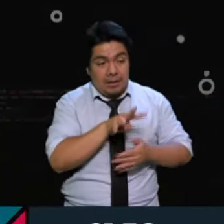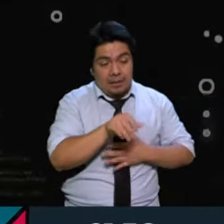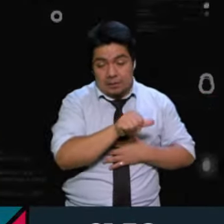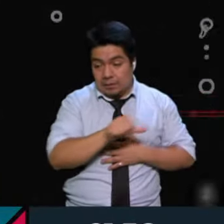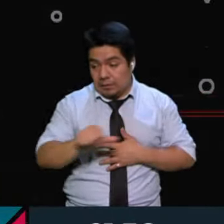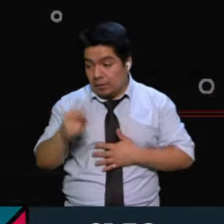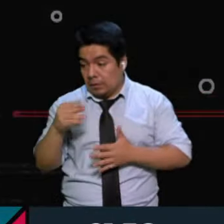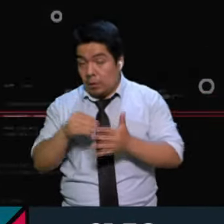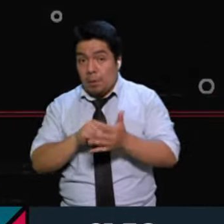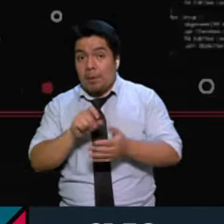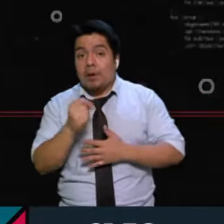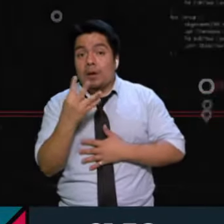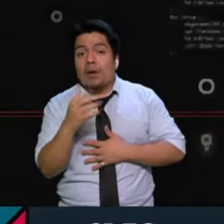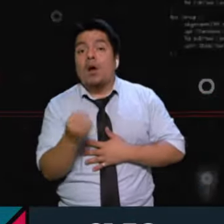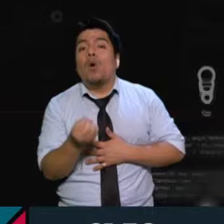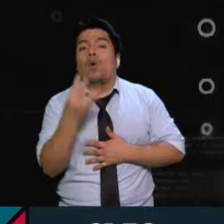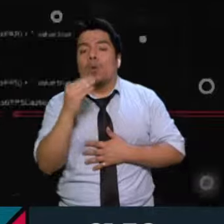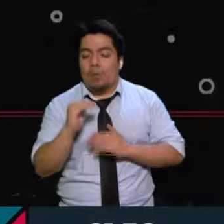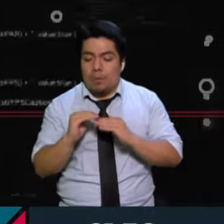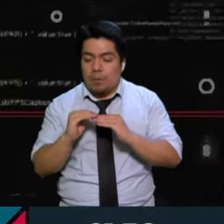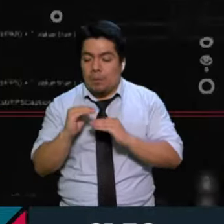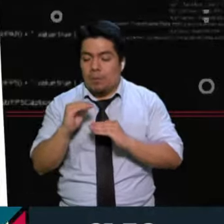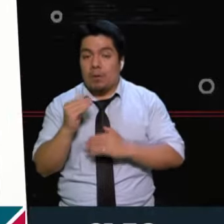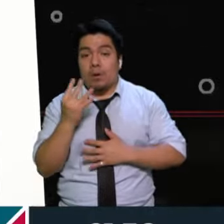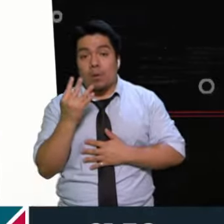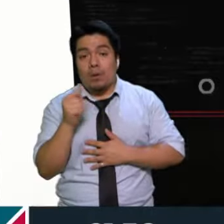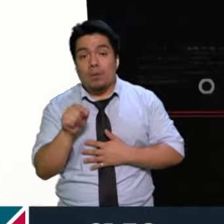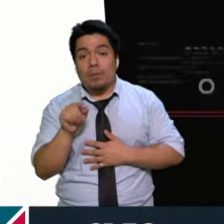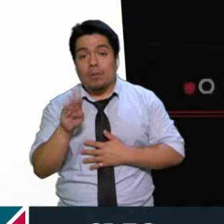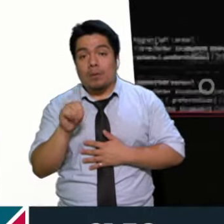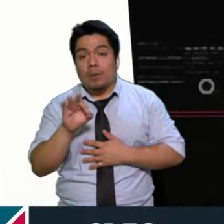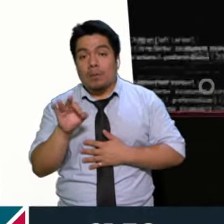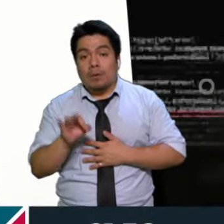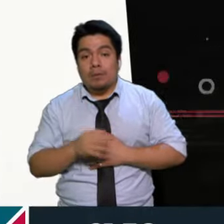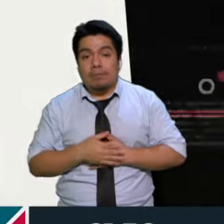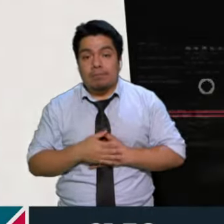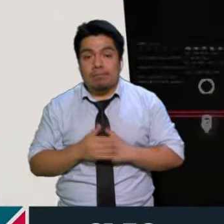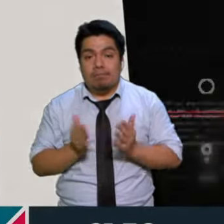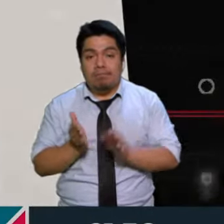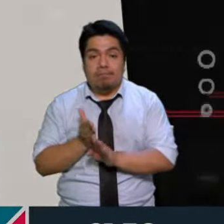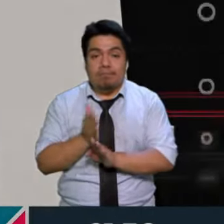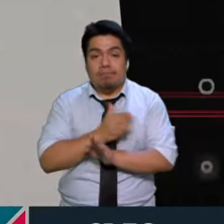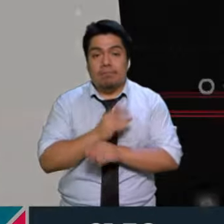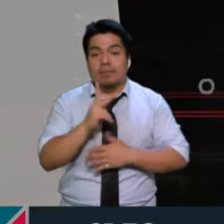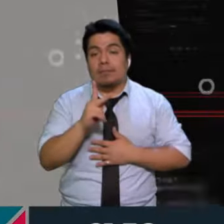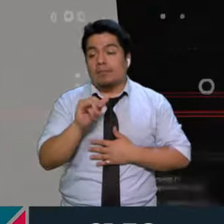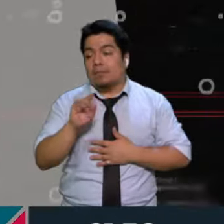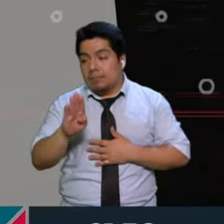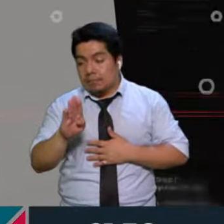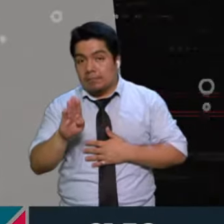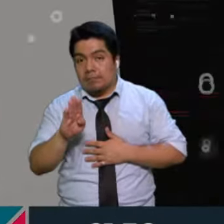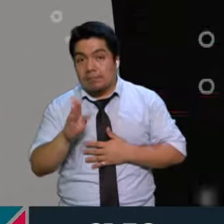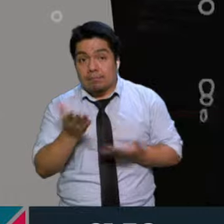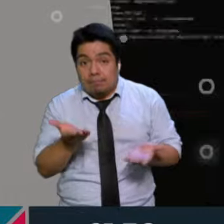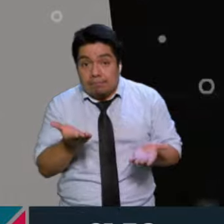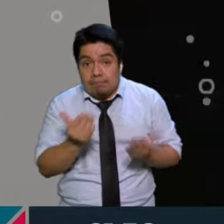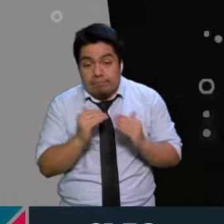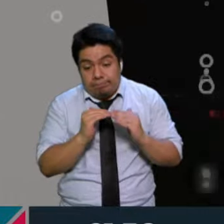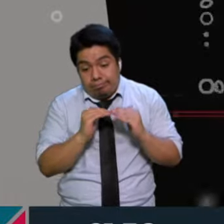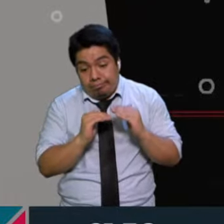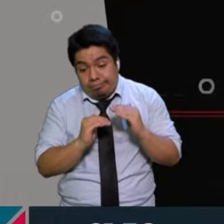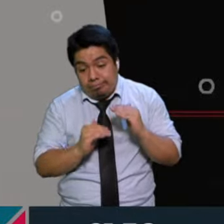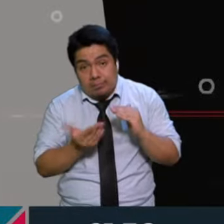a 2024 aumentó un 4.9% con respecto al Producto Interno Bruto, cifra por debajo